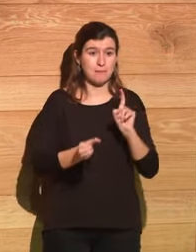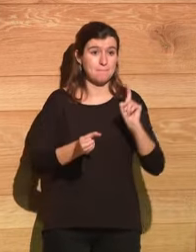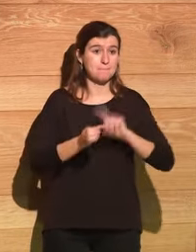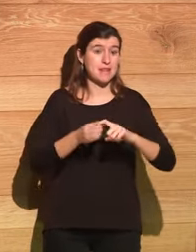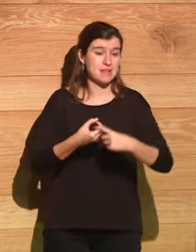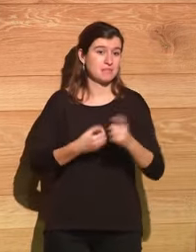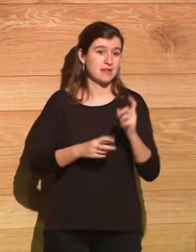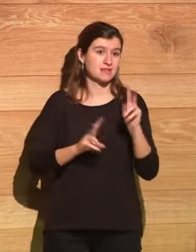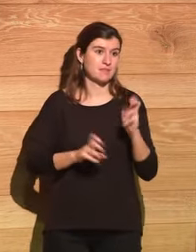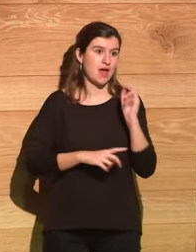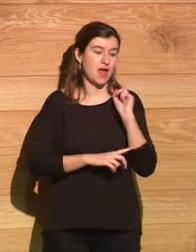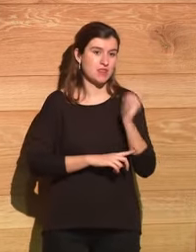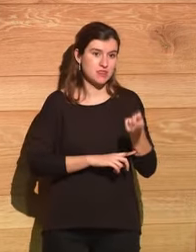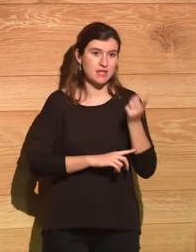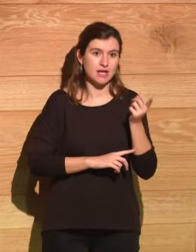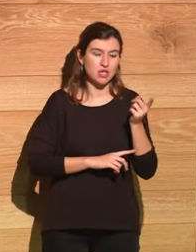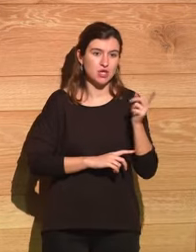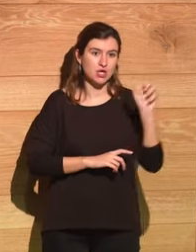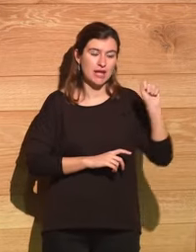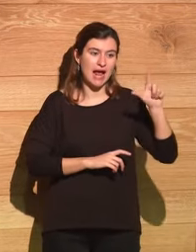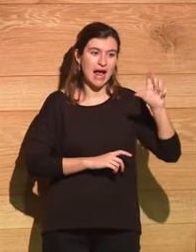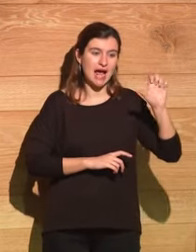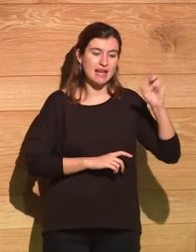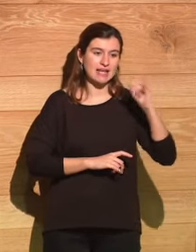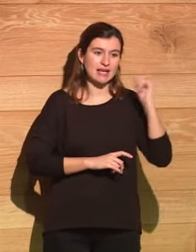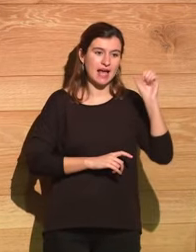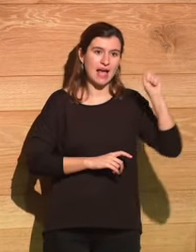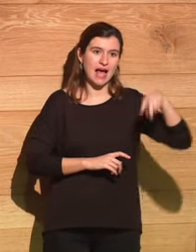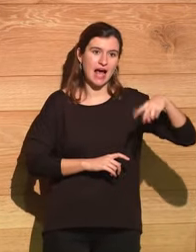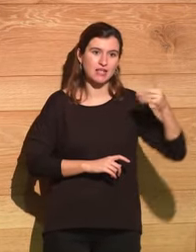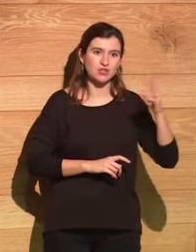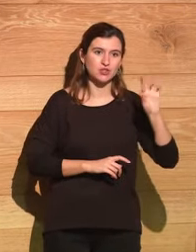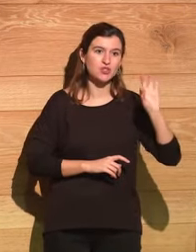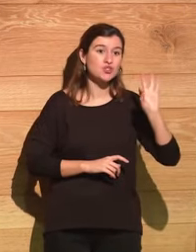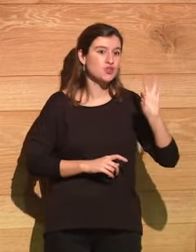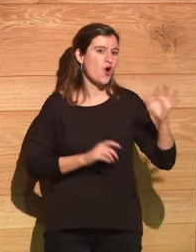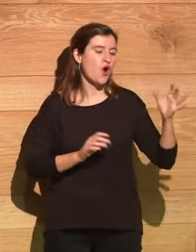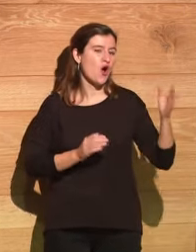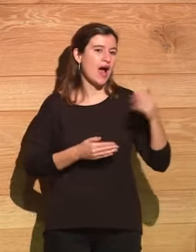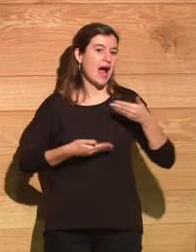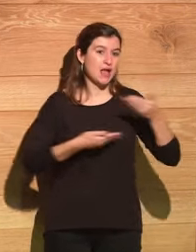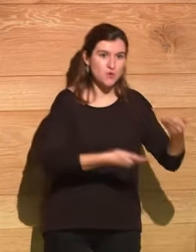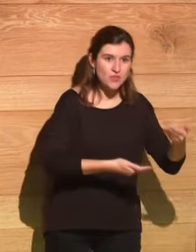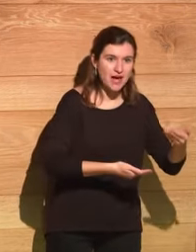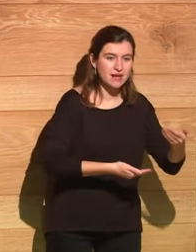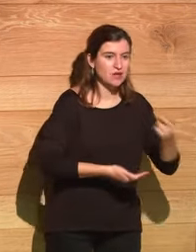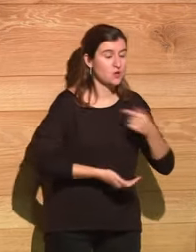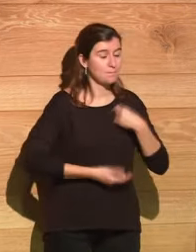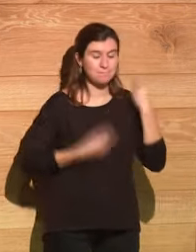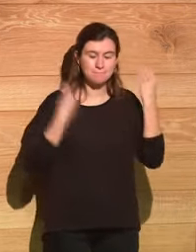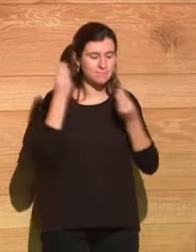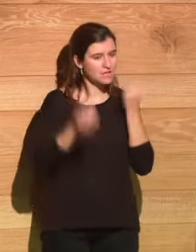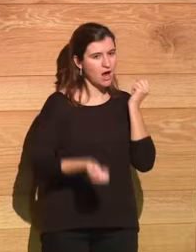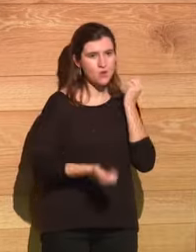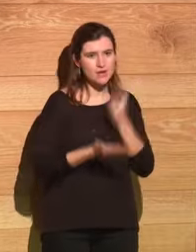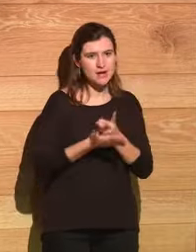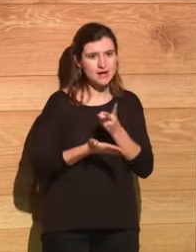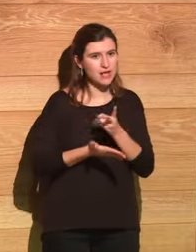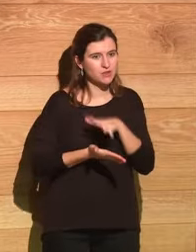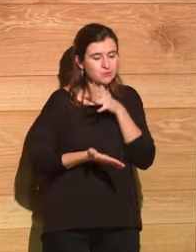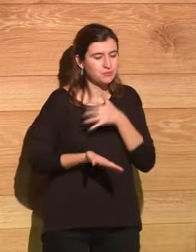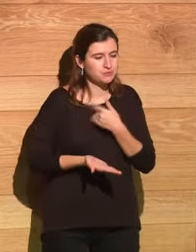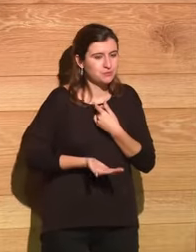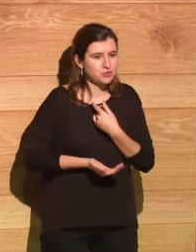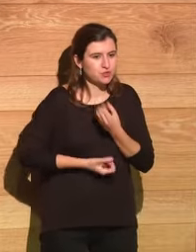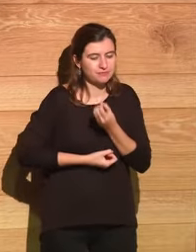en la dirección y hacer las labores de edición, pensé que, bueno, era un reto que me... Porque efectivamente he de